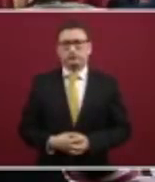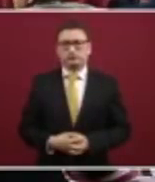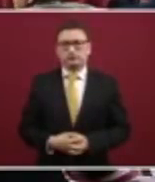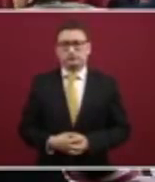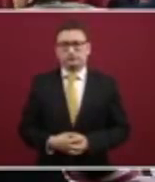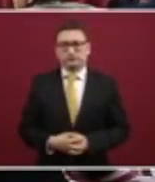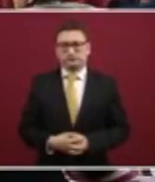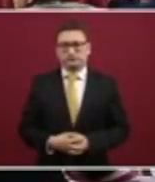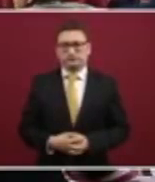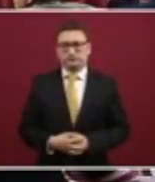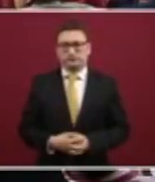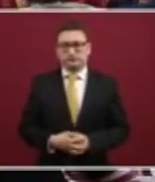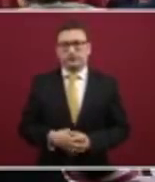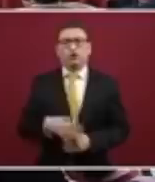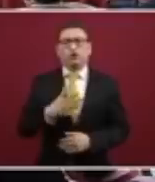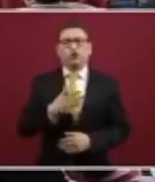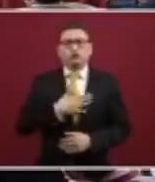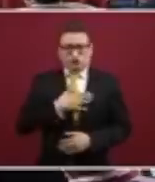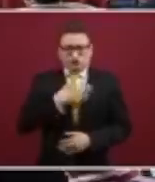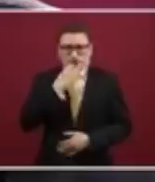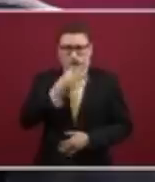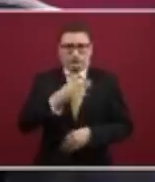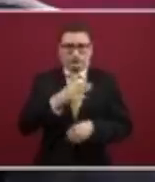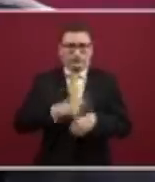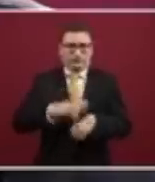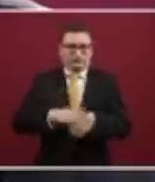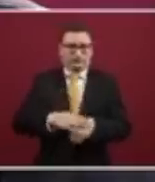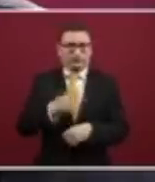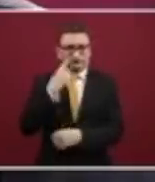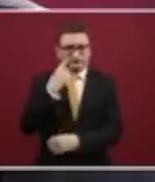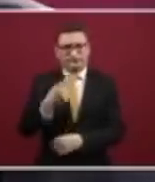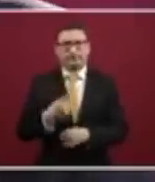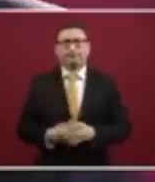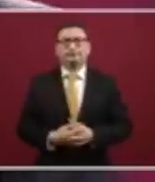Les voy a adelantar algo.